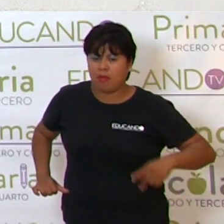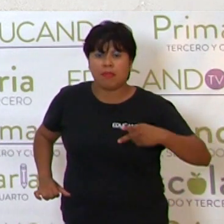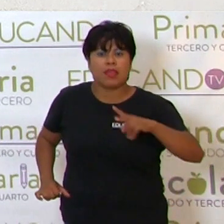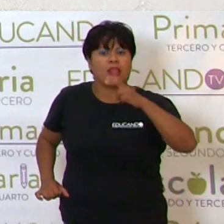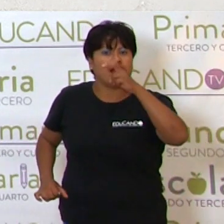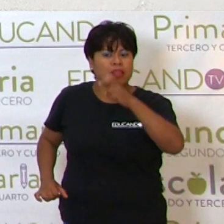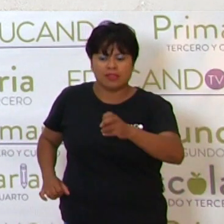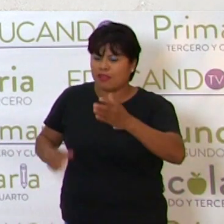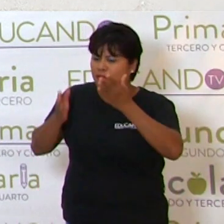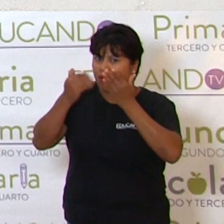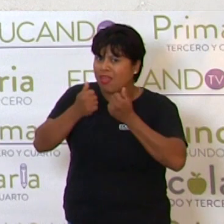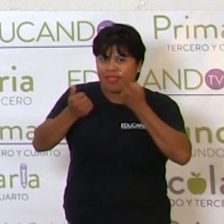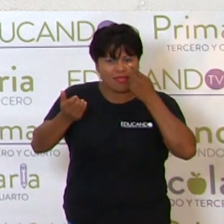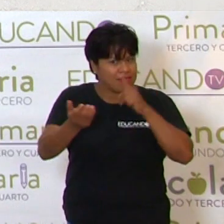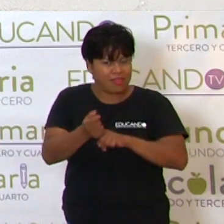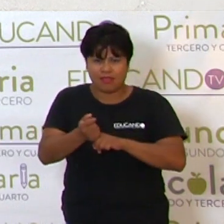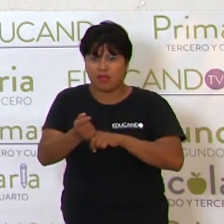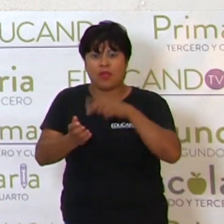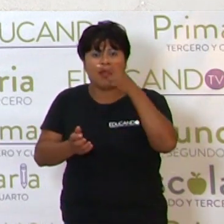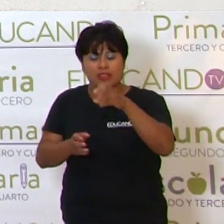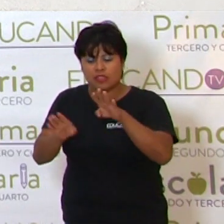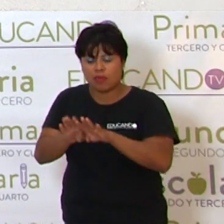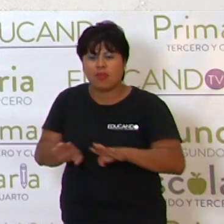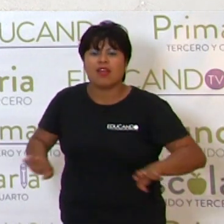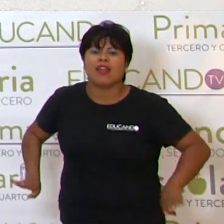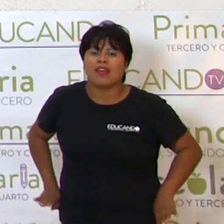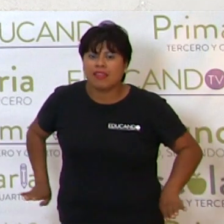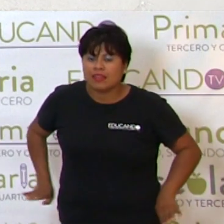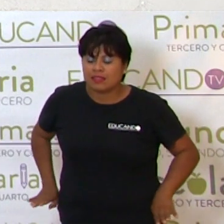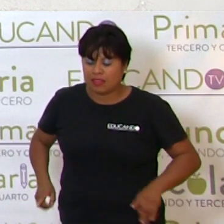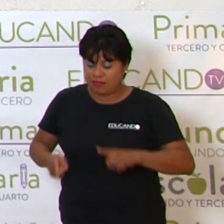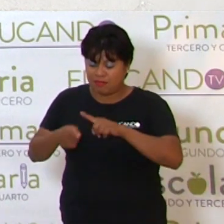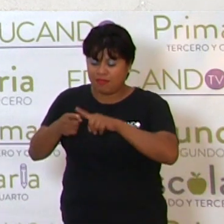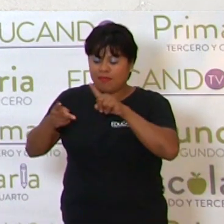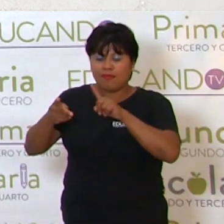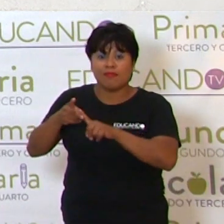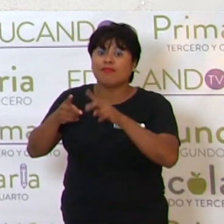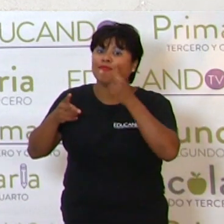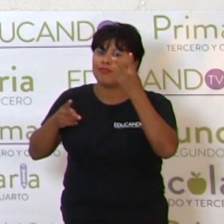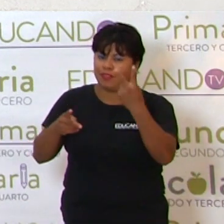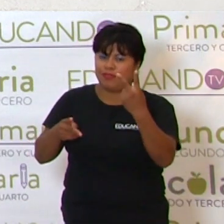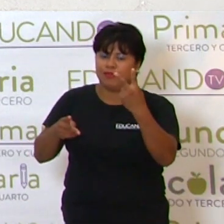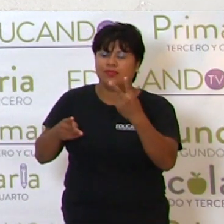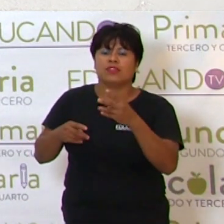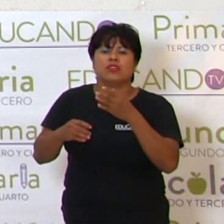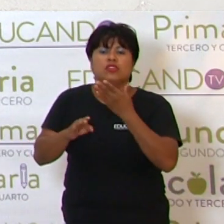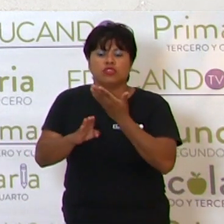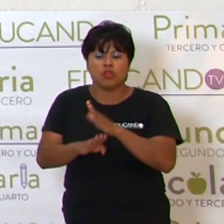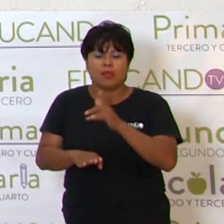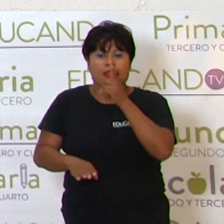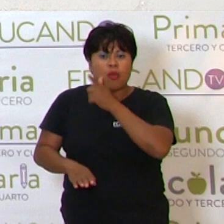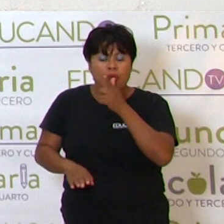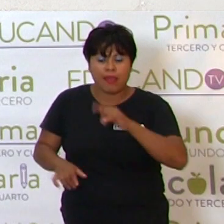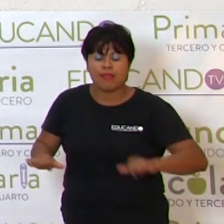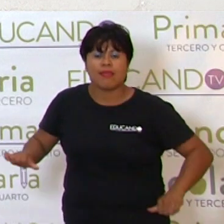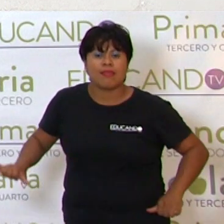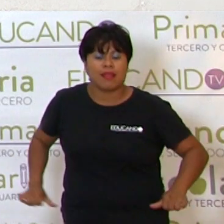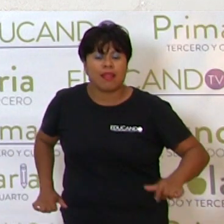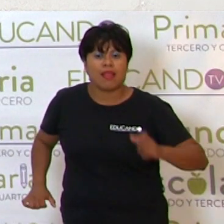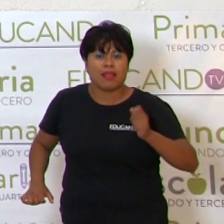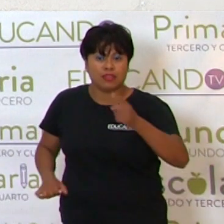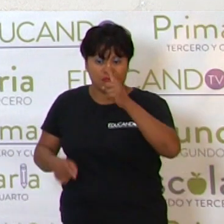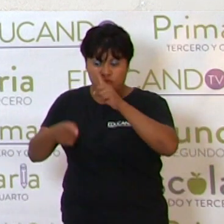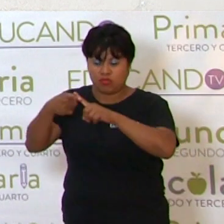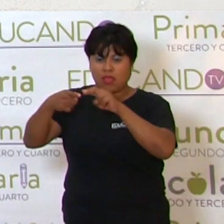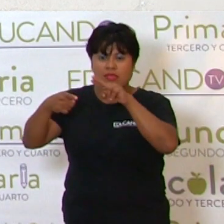se encuentra dentro. Esa es una de las características. Entonces, dos características del lenguaje teatral es, una,